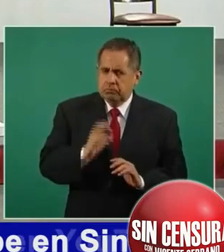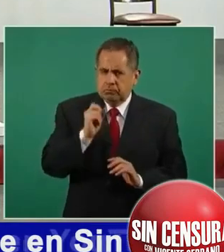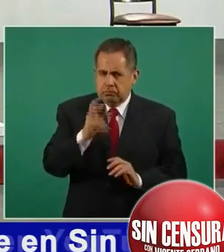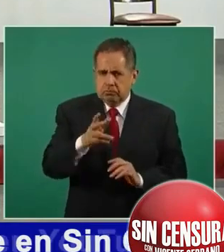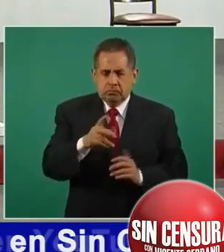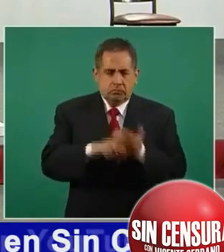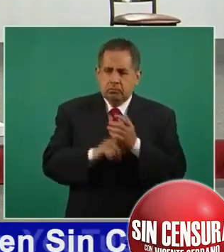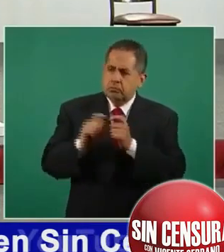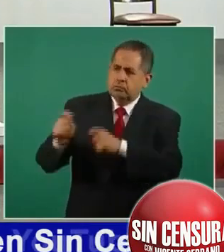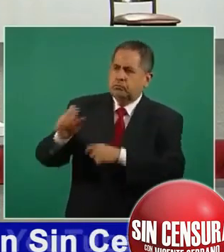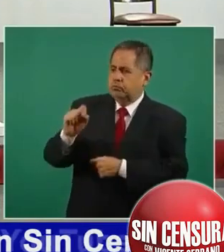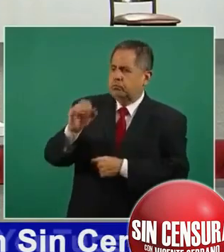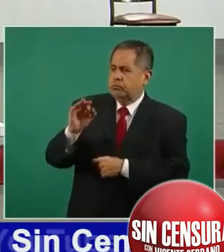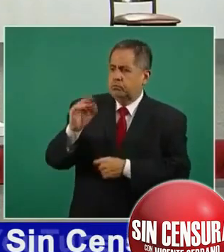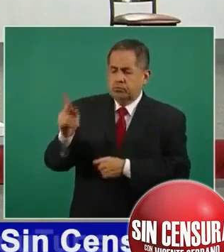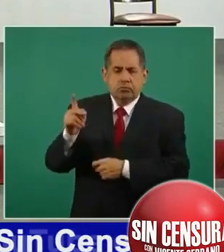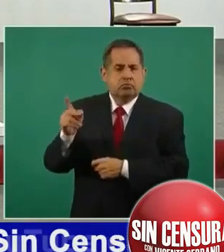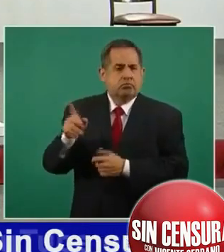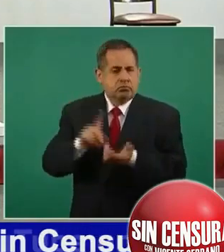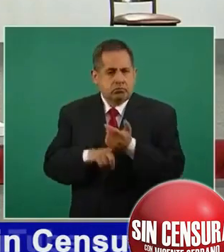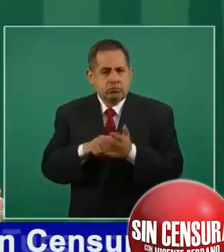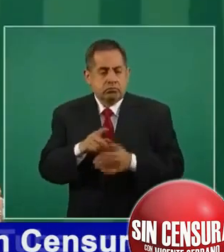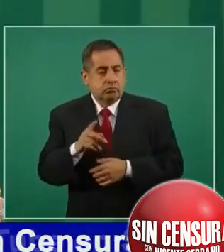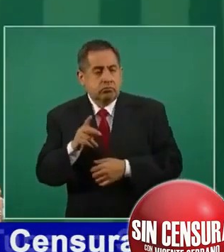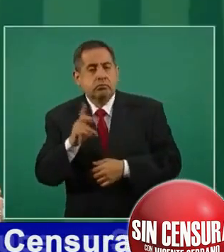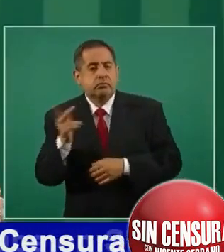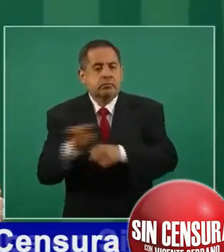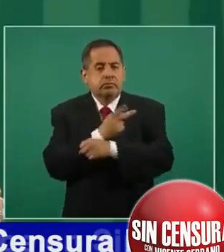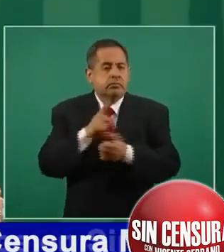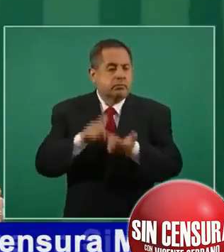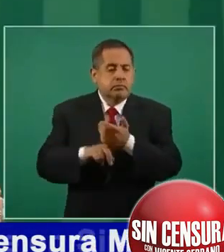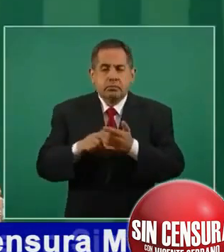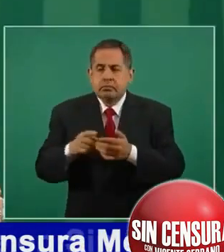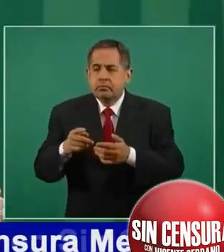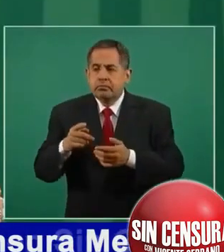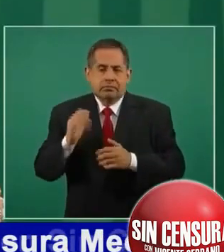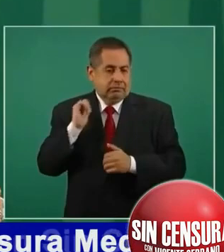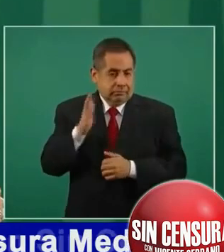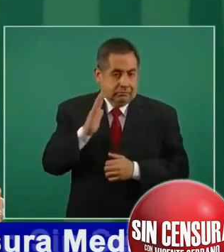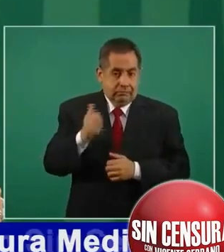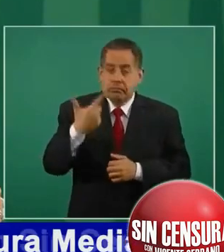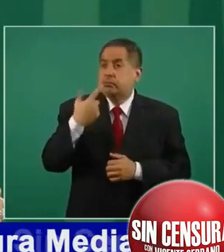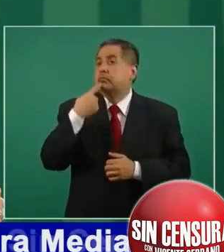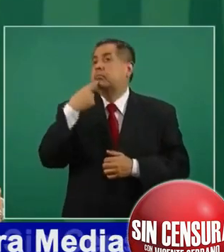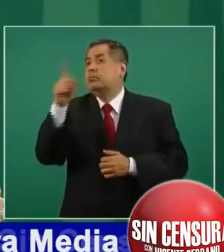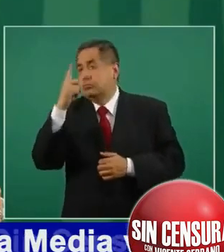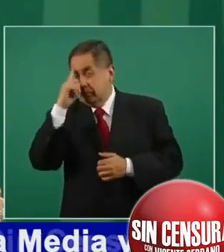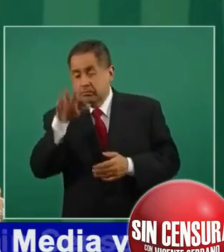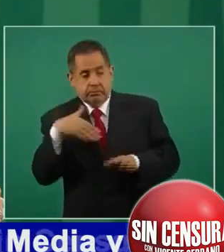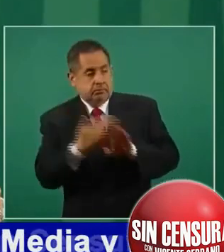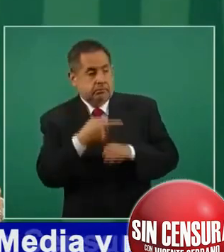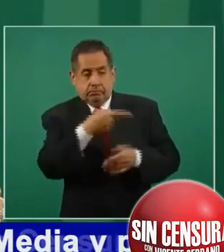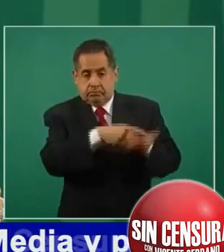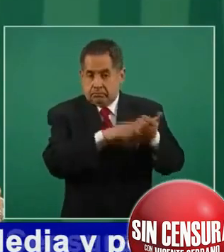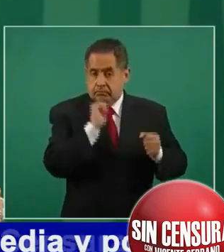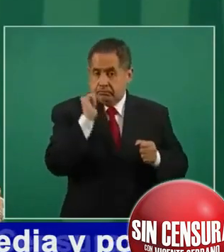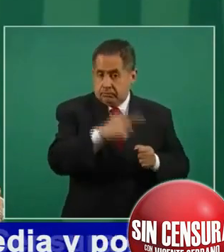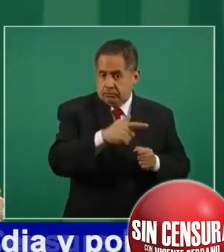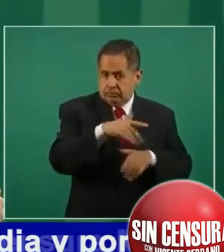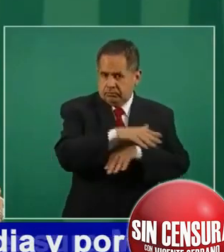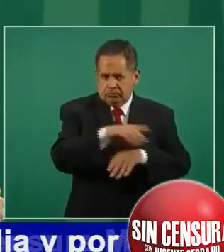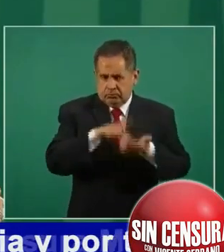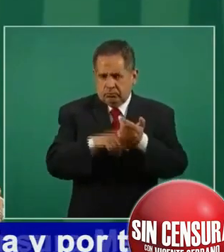está en la Función Pública, y tu pregunta es si hay o no derivaciones de denuncias penales en relación a este